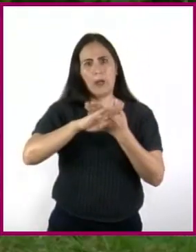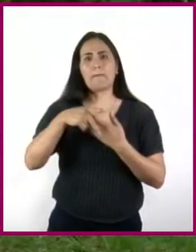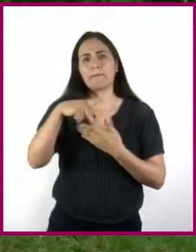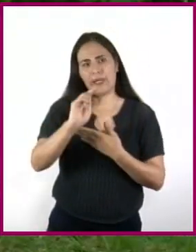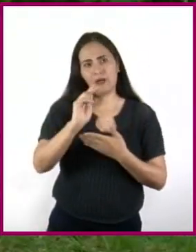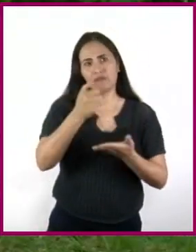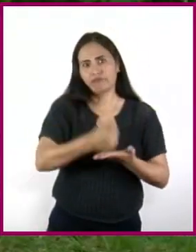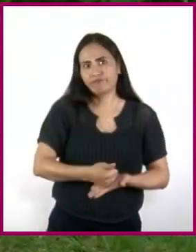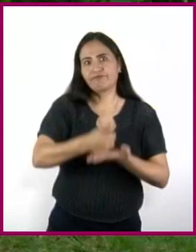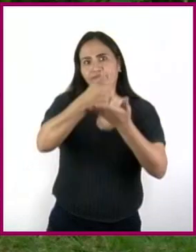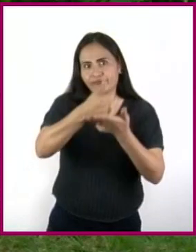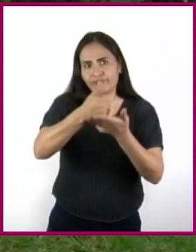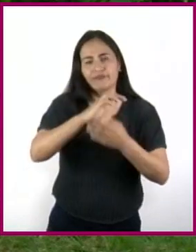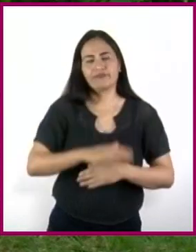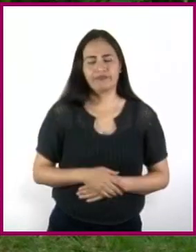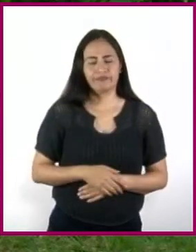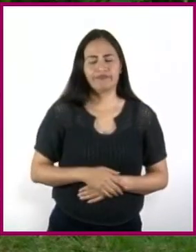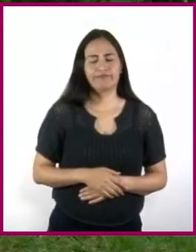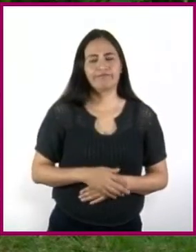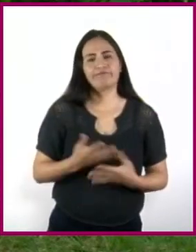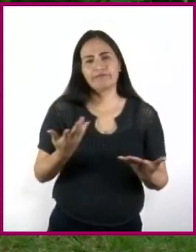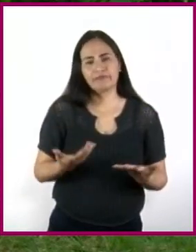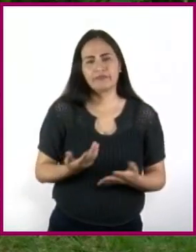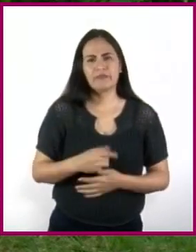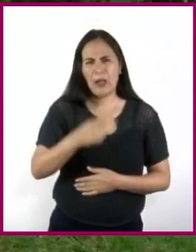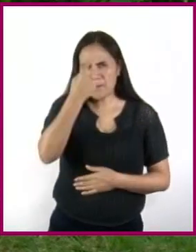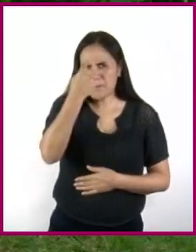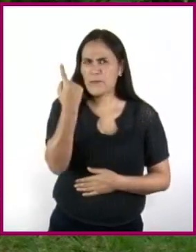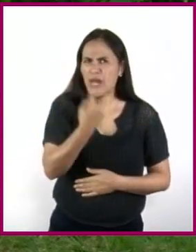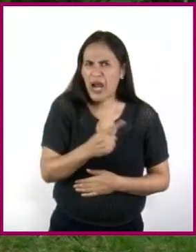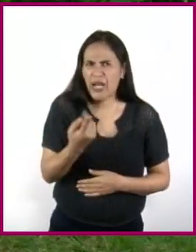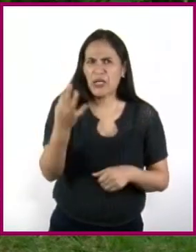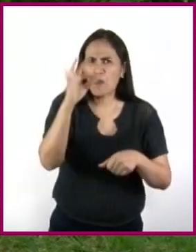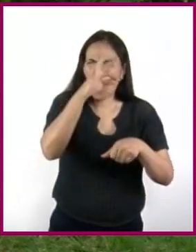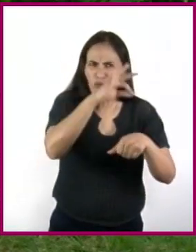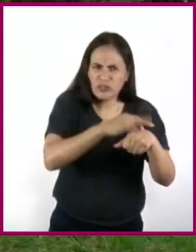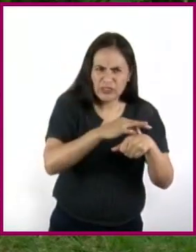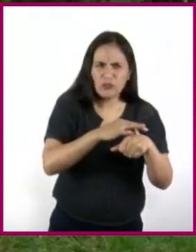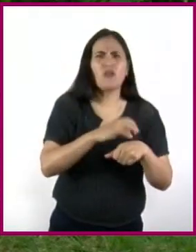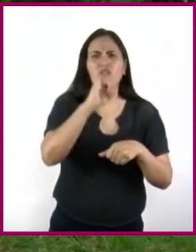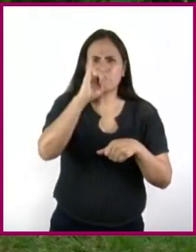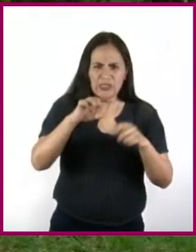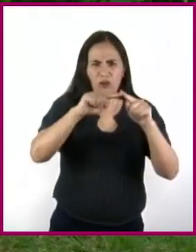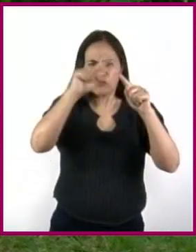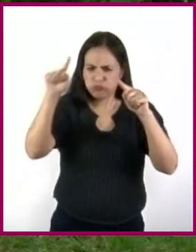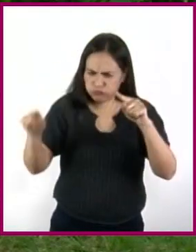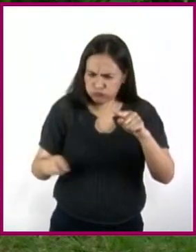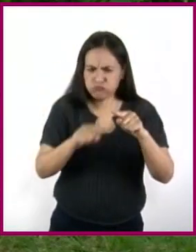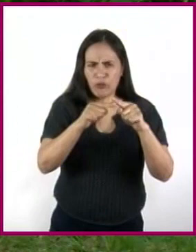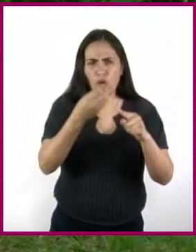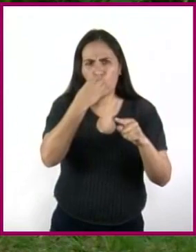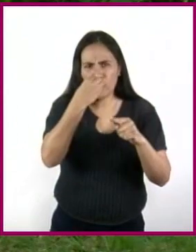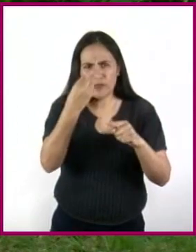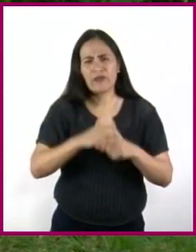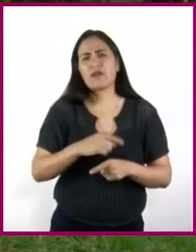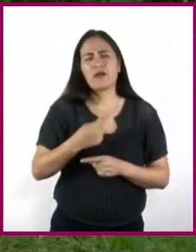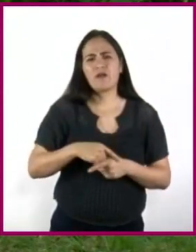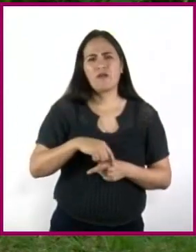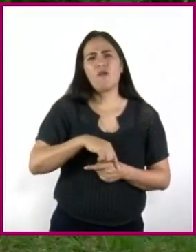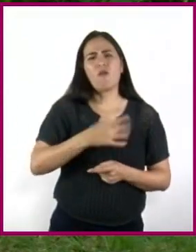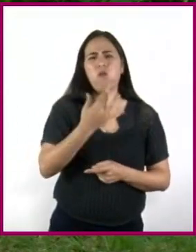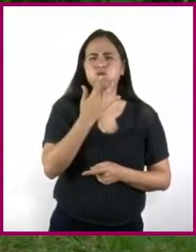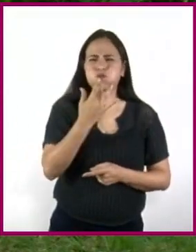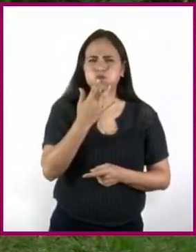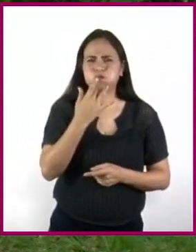función. Yo he leído que los mosquitos cumplen una función en la cadena alimenticia. Algunos anfibios, peces, insectos